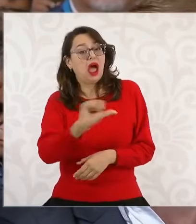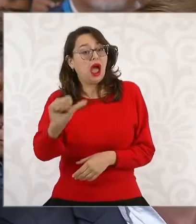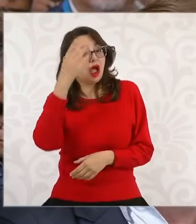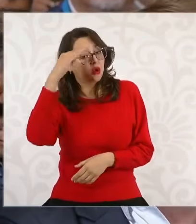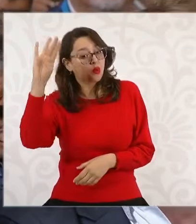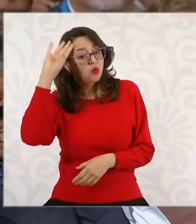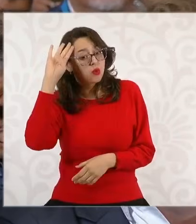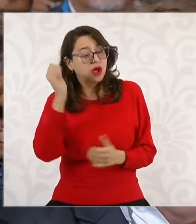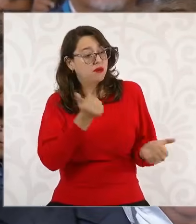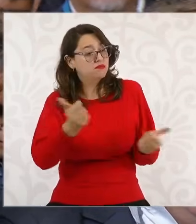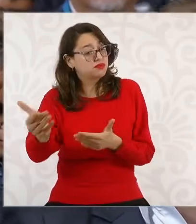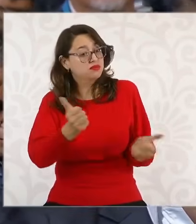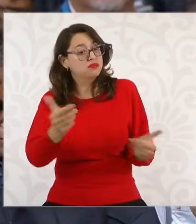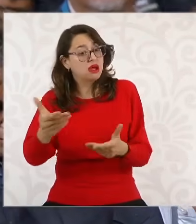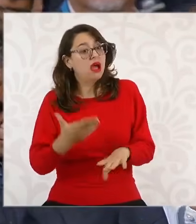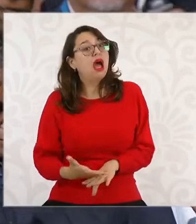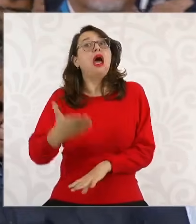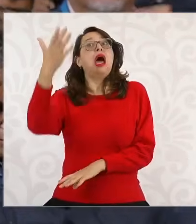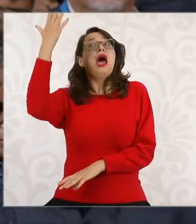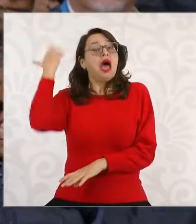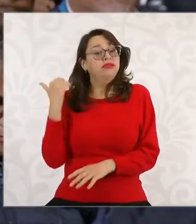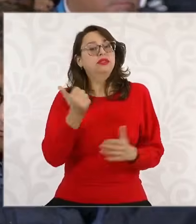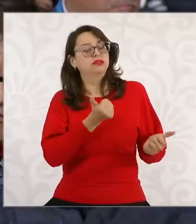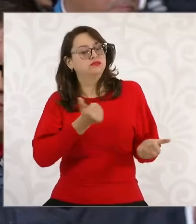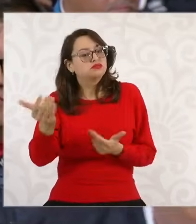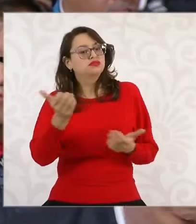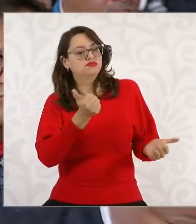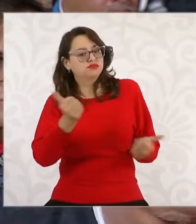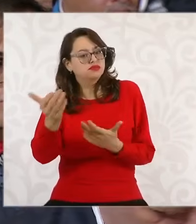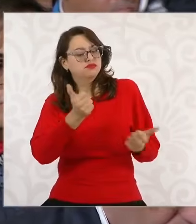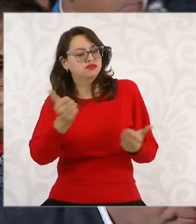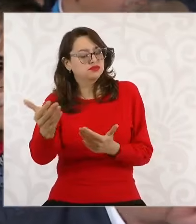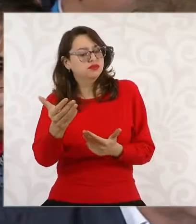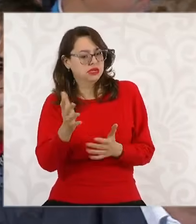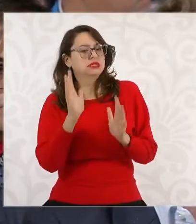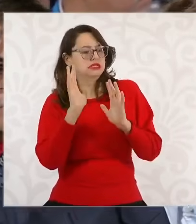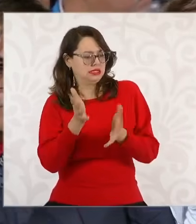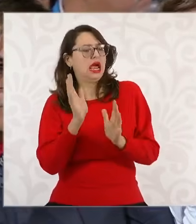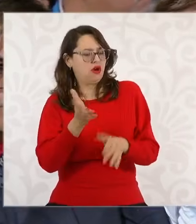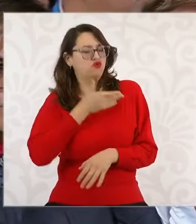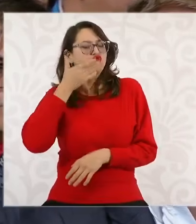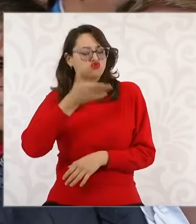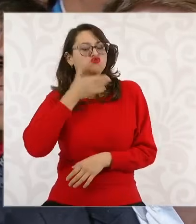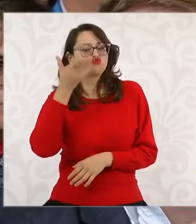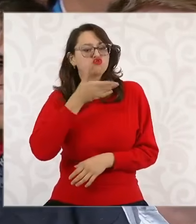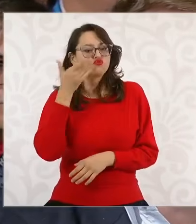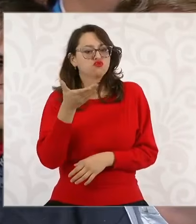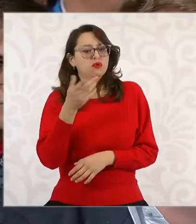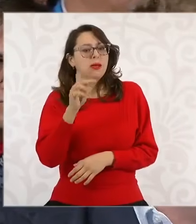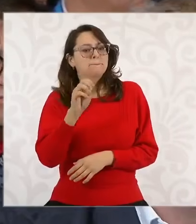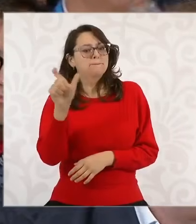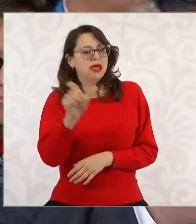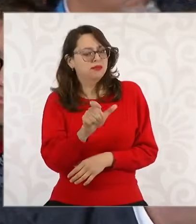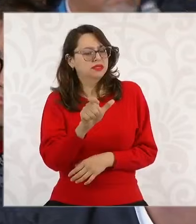ya se enviaba anteriormente desde otras instancias, antes de que fuera creada Gasolinas, por supuesto ya había envíos a Cuba, se hacía mediante PMI.